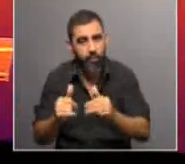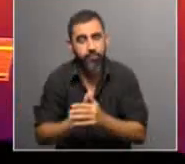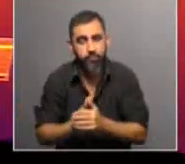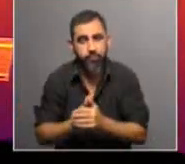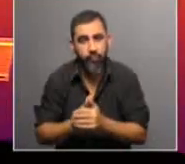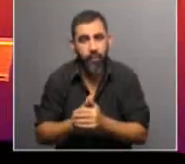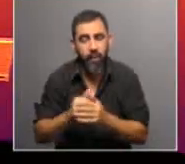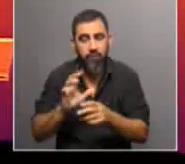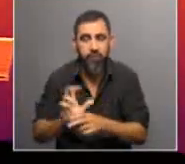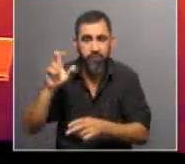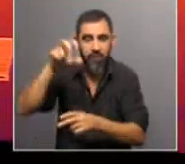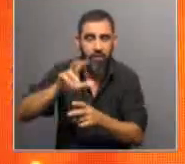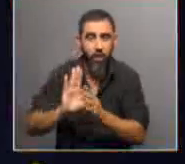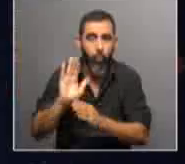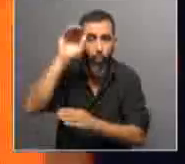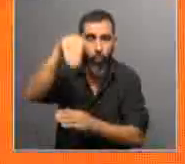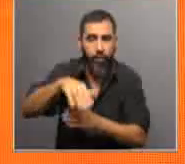una puente